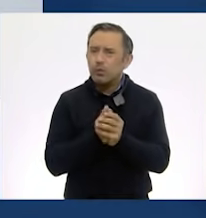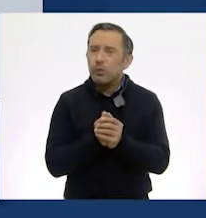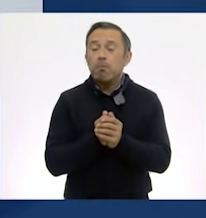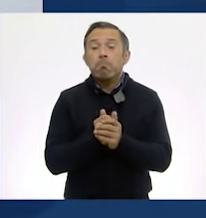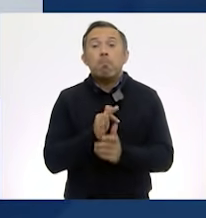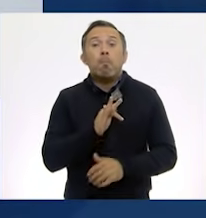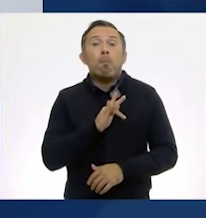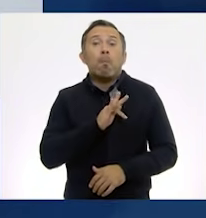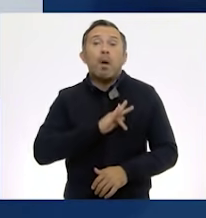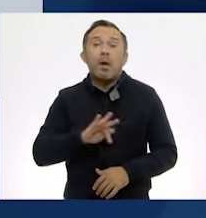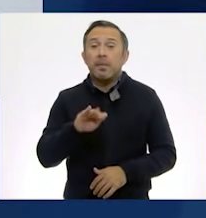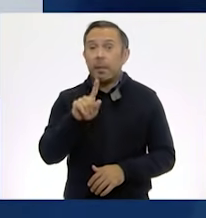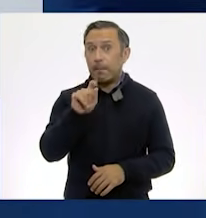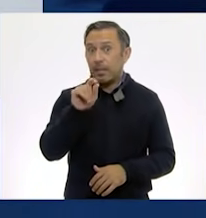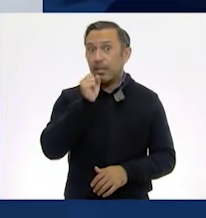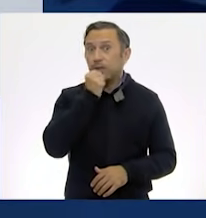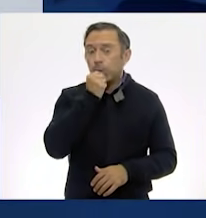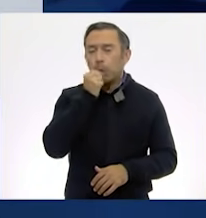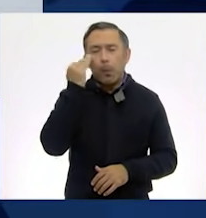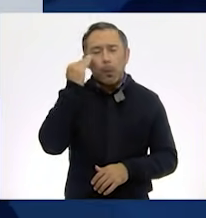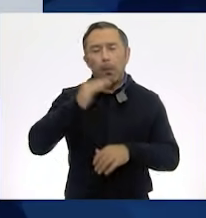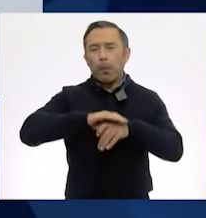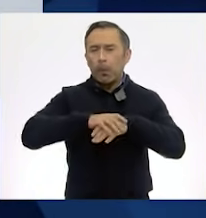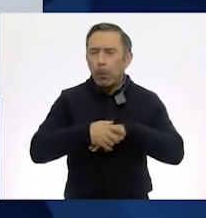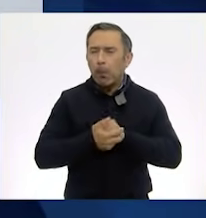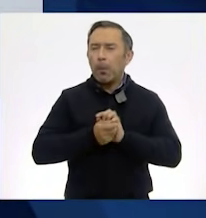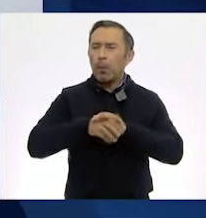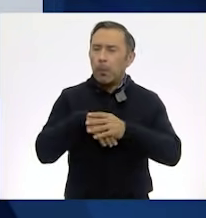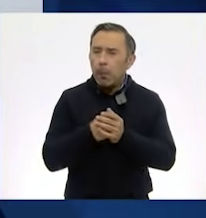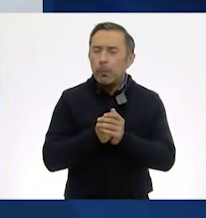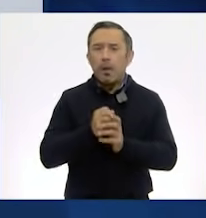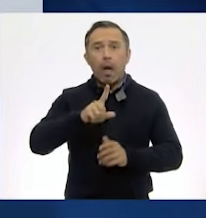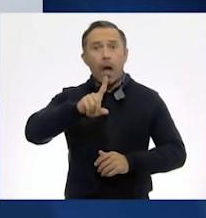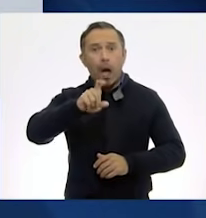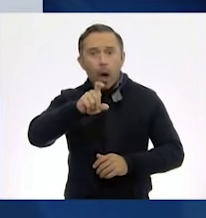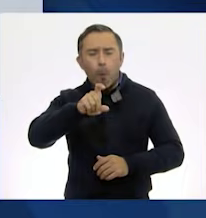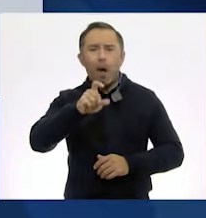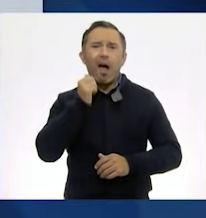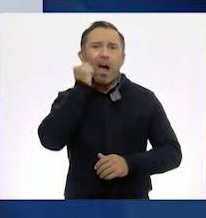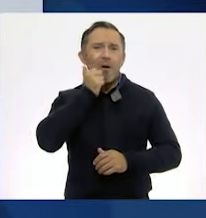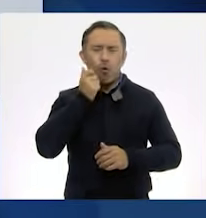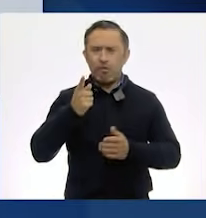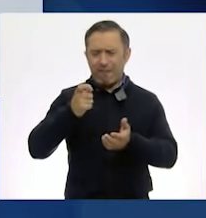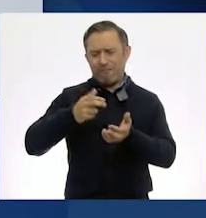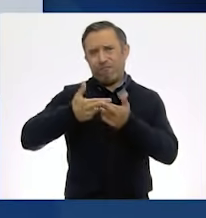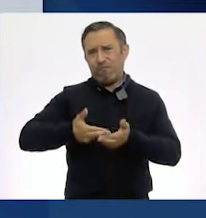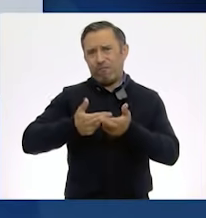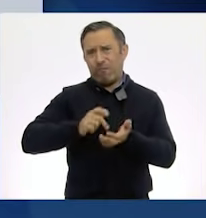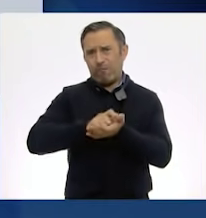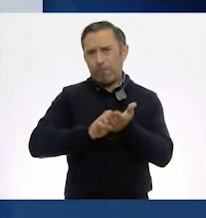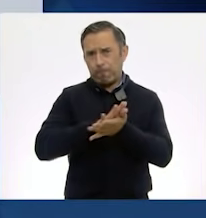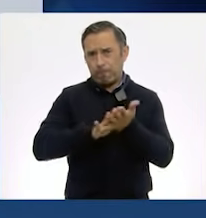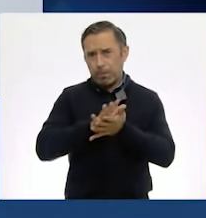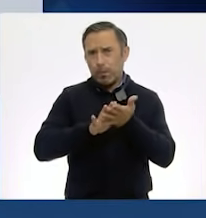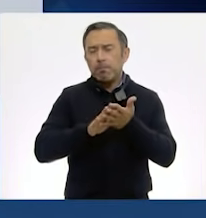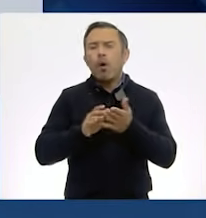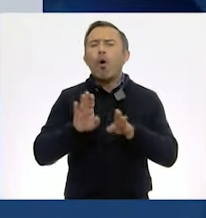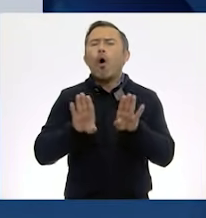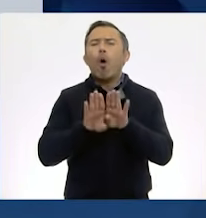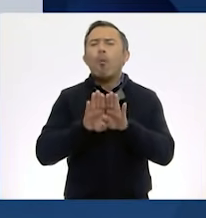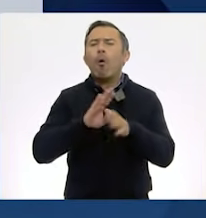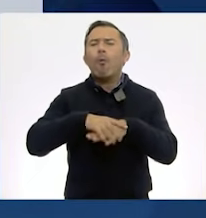lo menos durante 20 segundos, usando mucha agua y jabón. ¡Vamos a ver cómo hay que lavarnos las